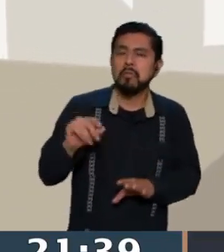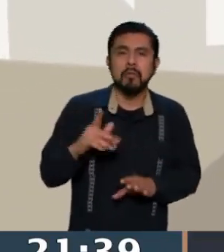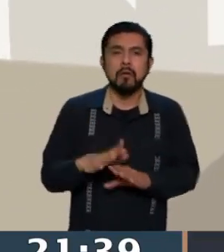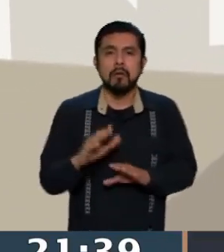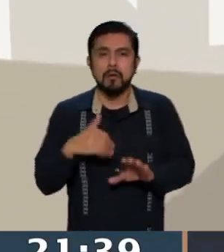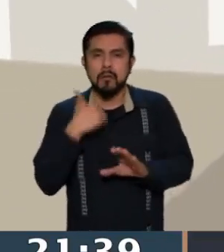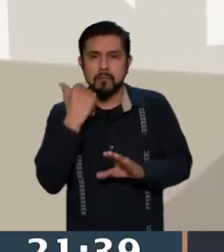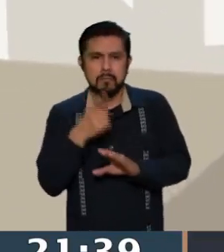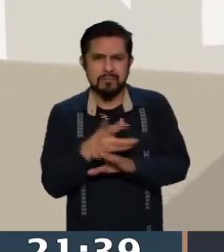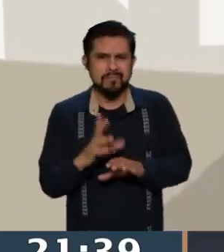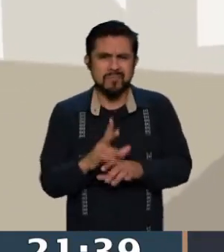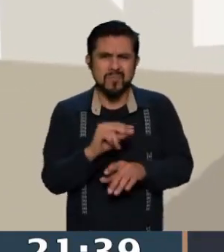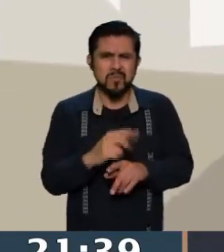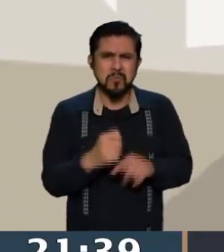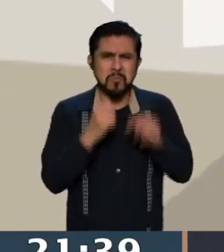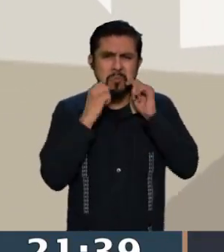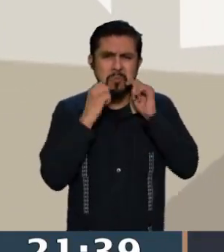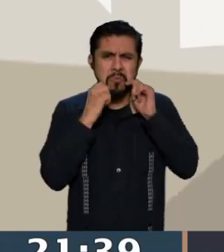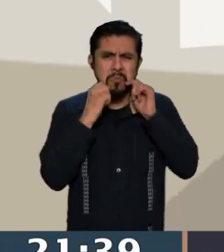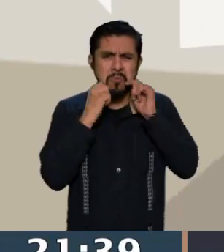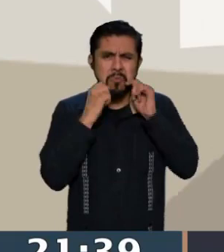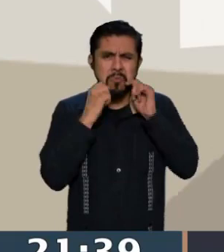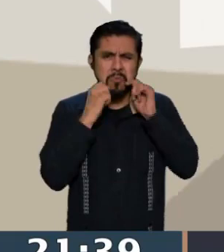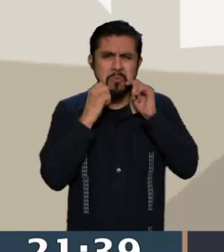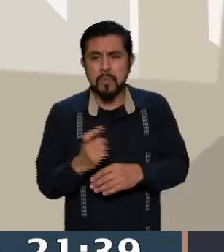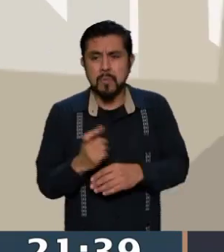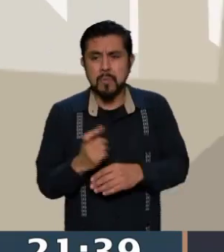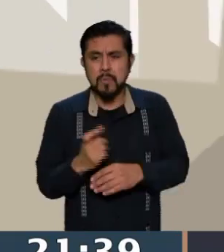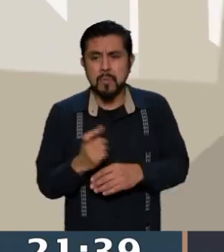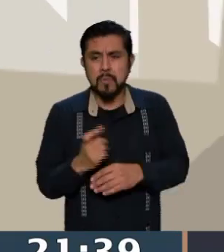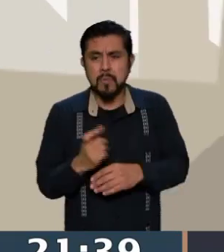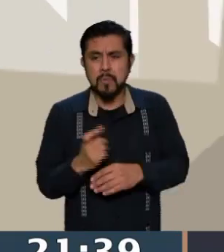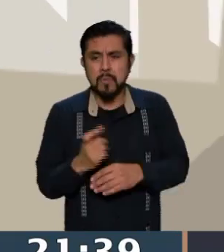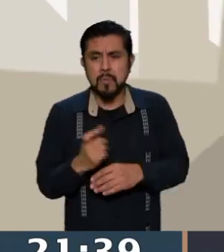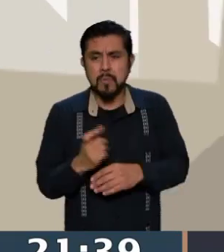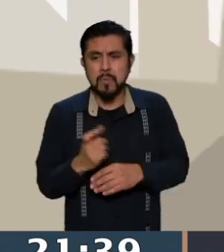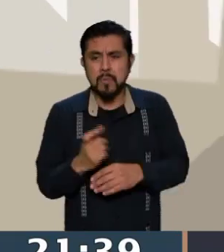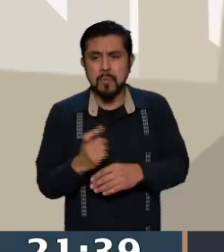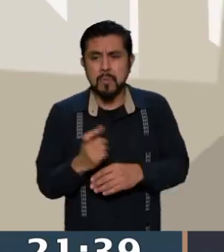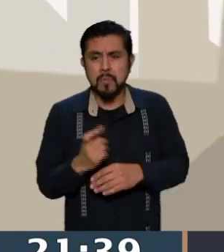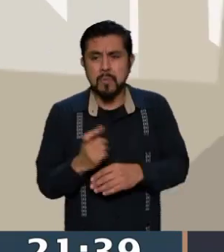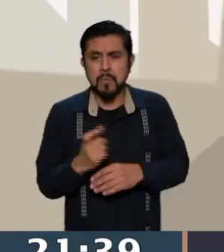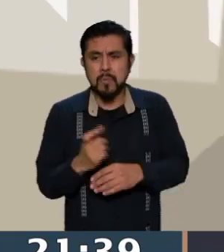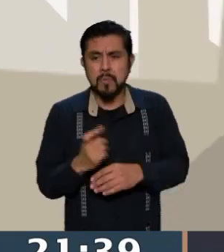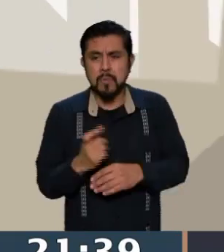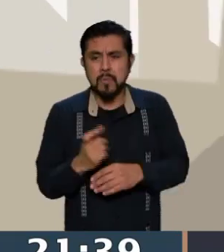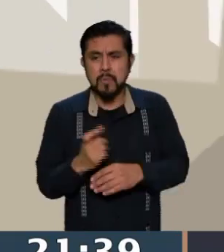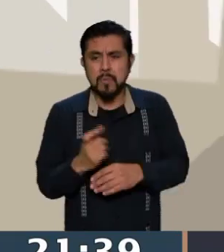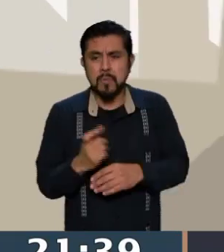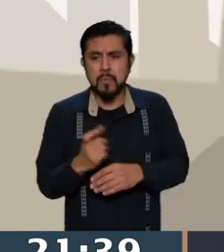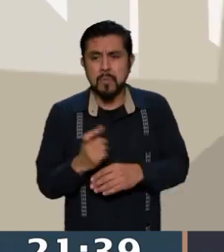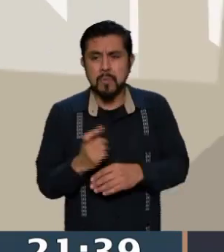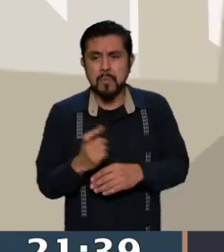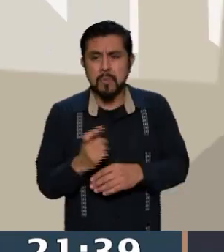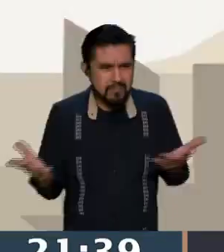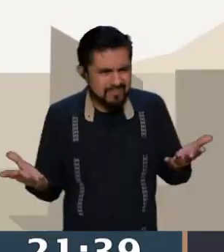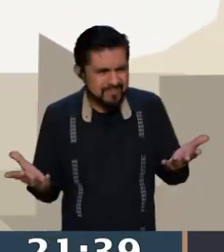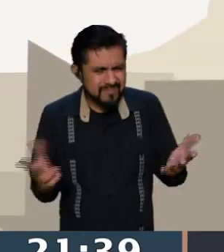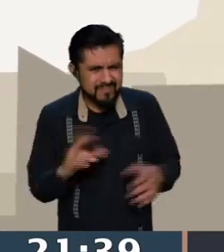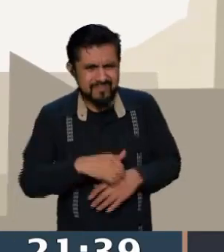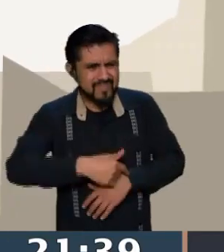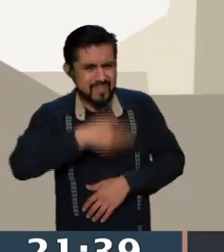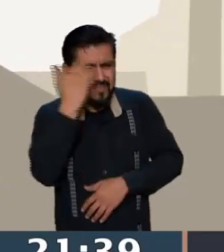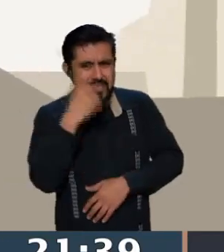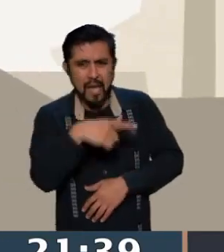ver con la pensión, ¿no? Universal. Ah, pero es una mínima. Bueno, que no se habían ni enterado, caramba, ni